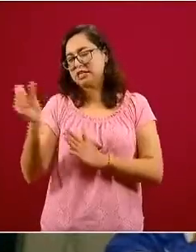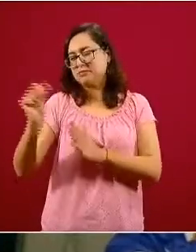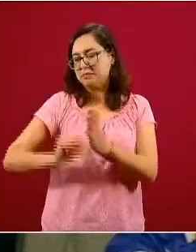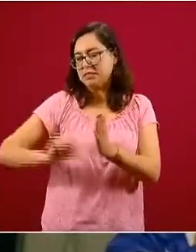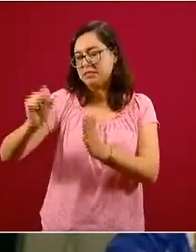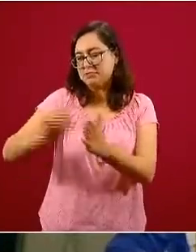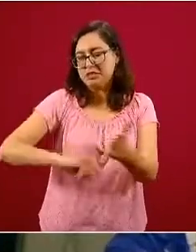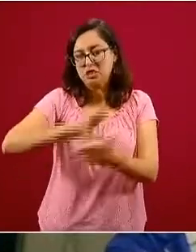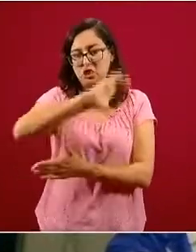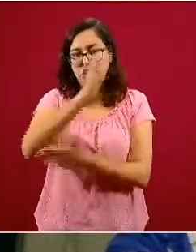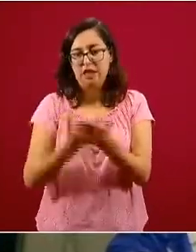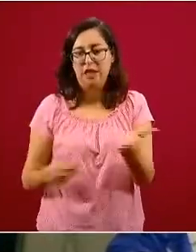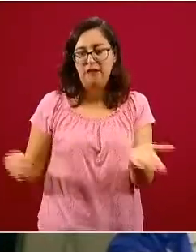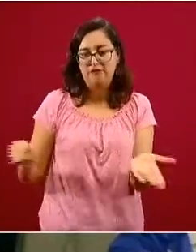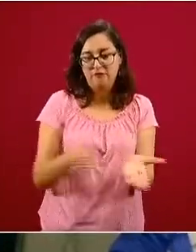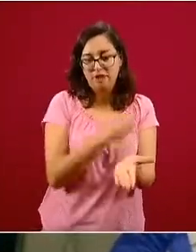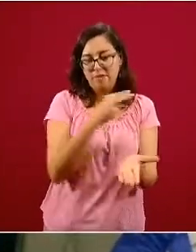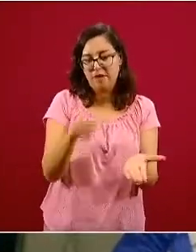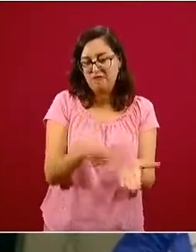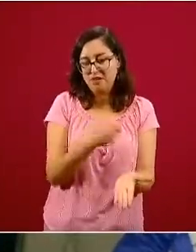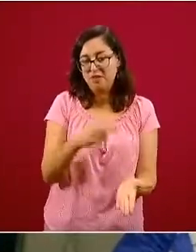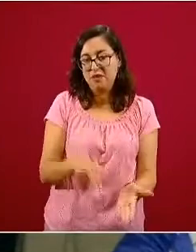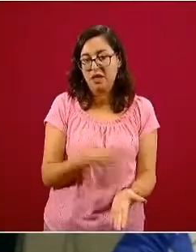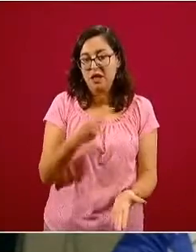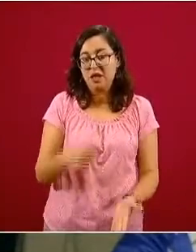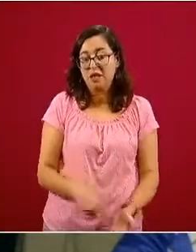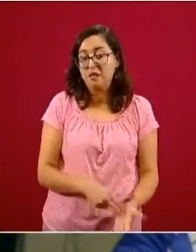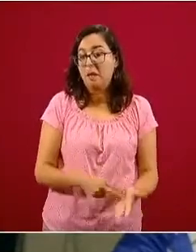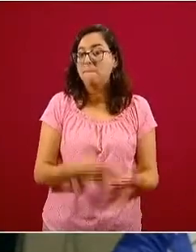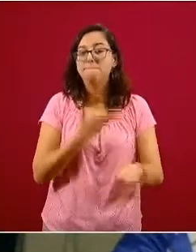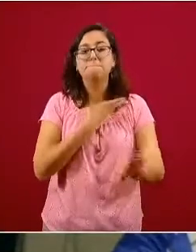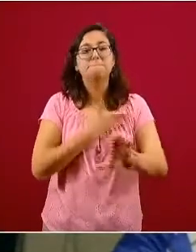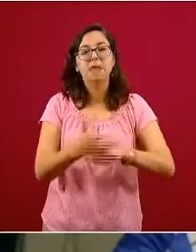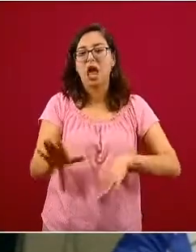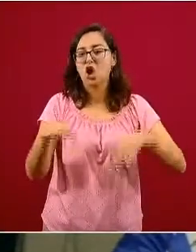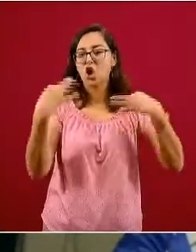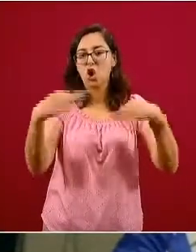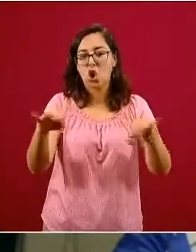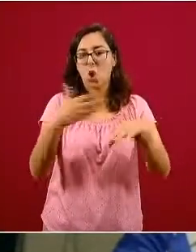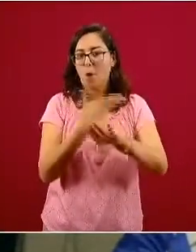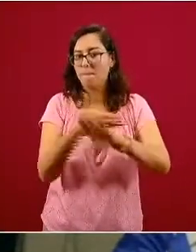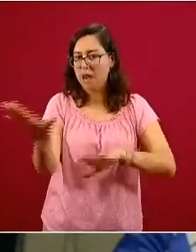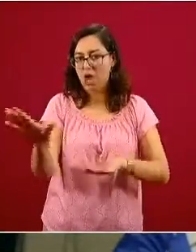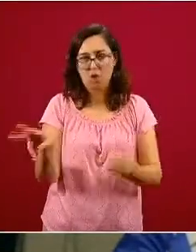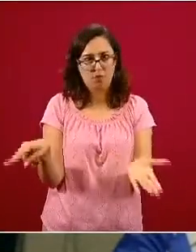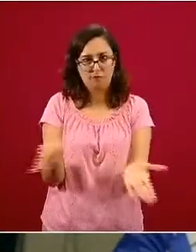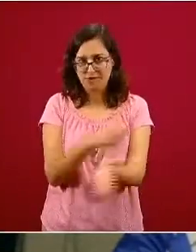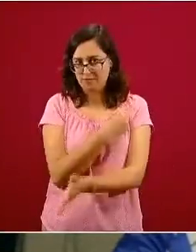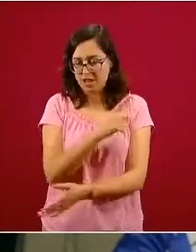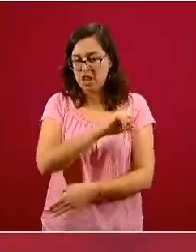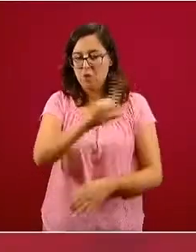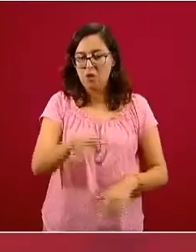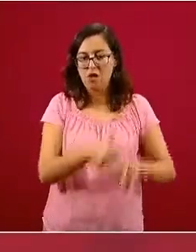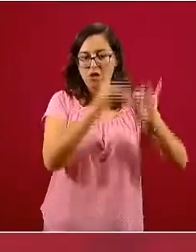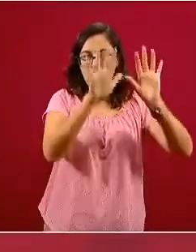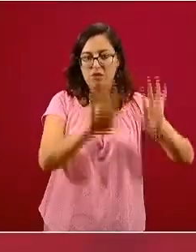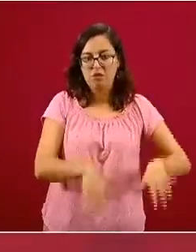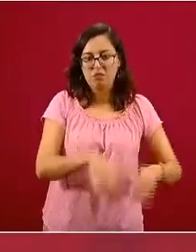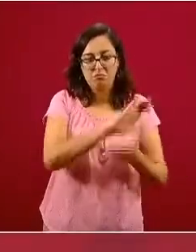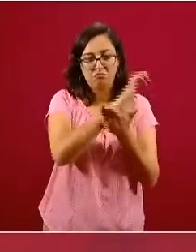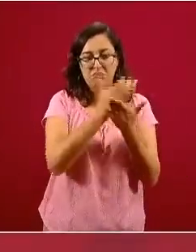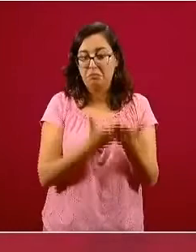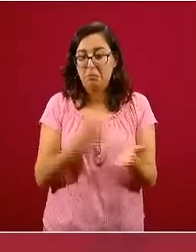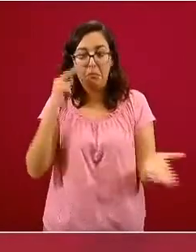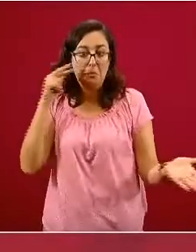un contrato, lo tienen que firmar hoja en blanco, porque no tienen permitido ver su contrato. Aún